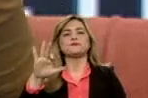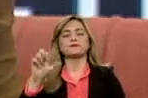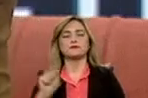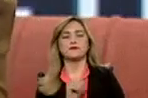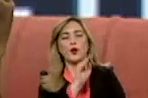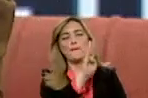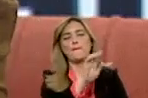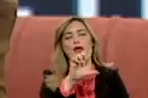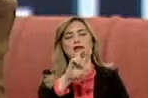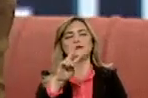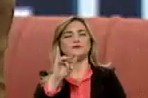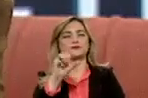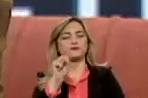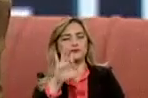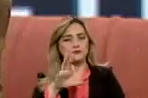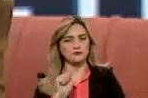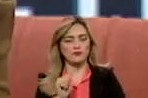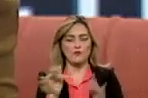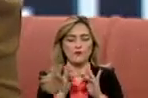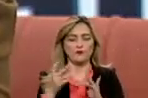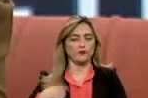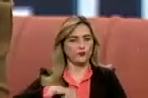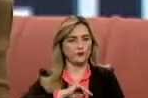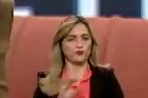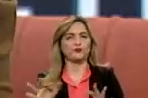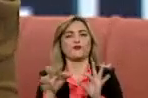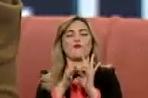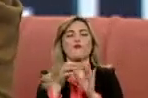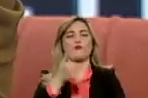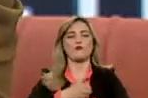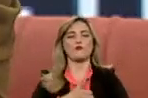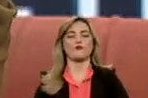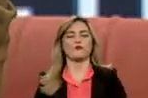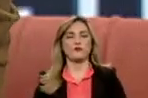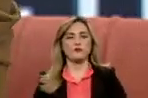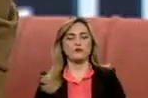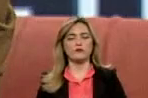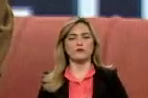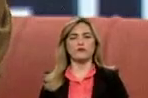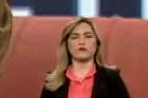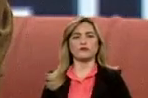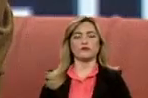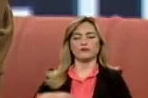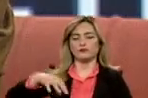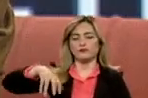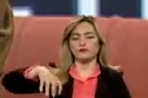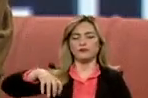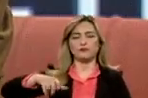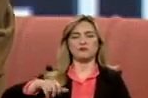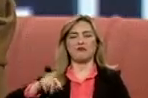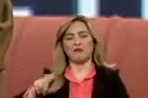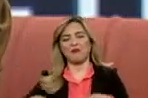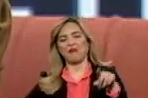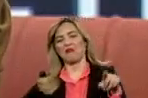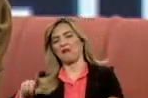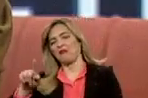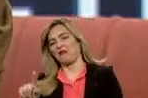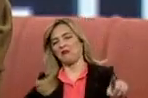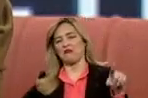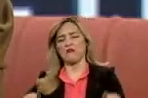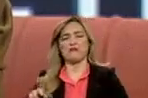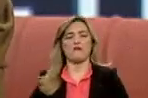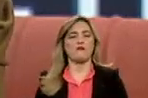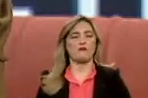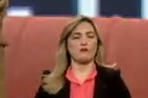Quito, se han contactado con nosotros para hacer el nexo con las autoridades, pues aseguran que el servicio de agua potable es intermitente, llegan a estar